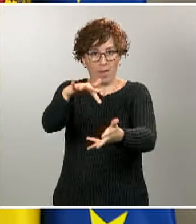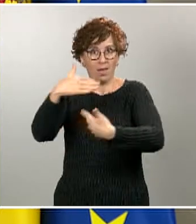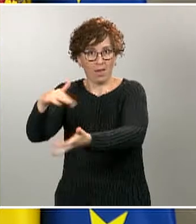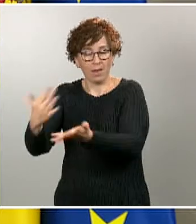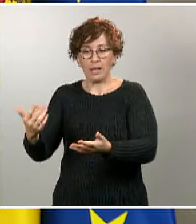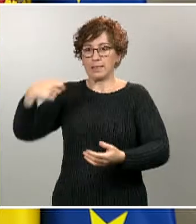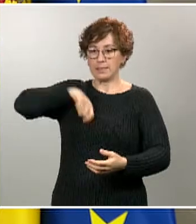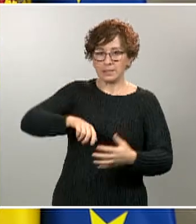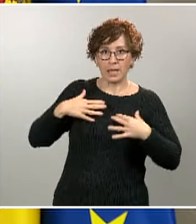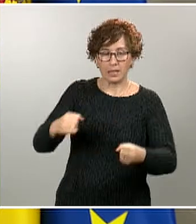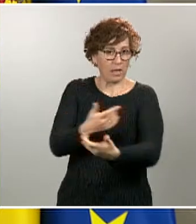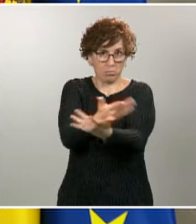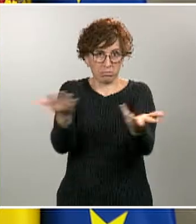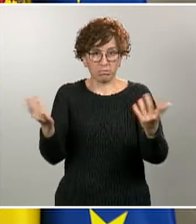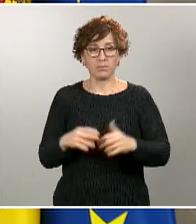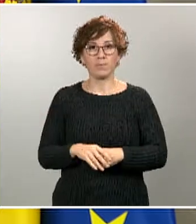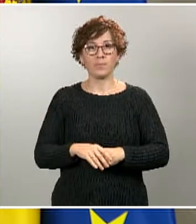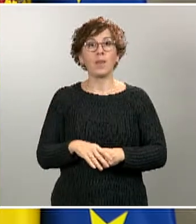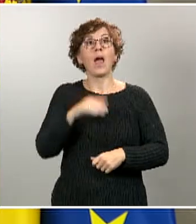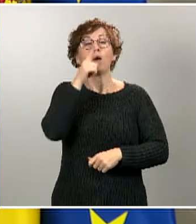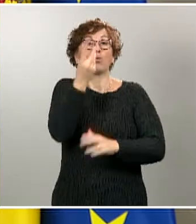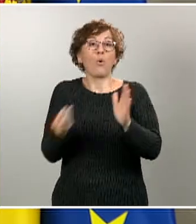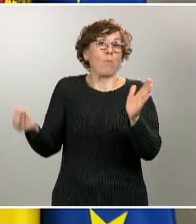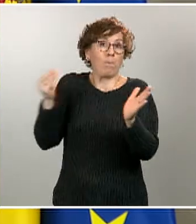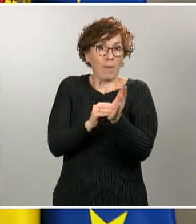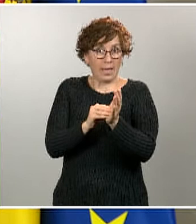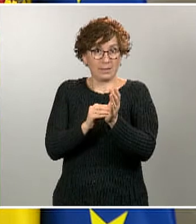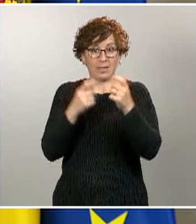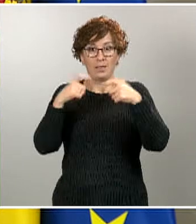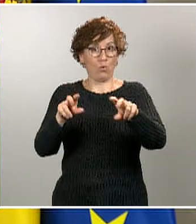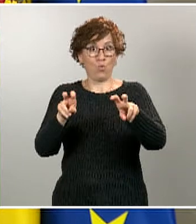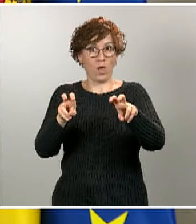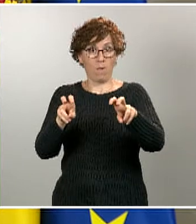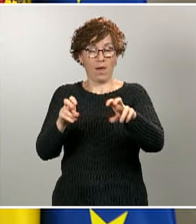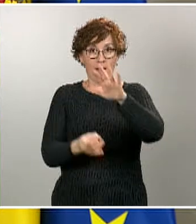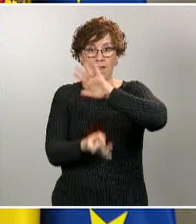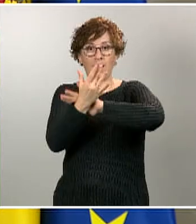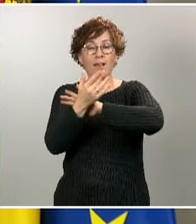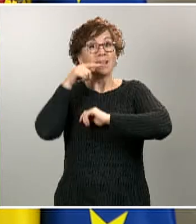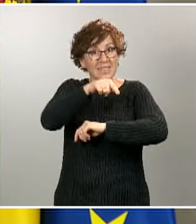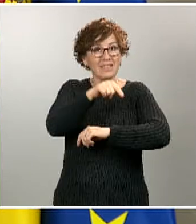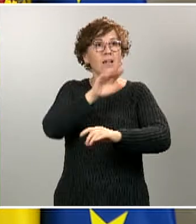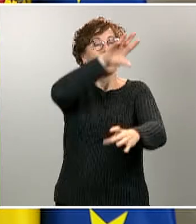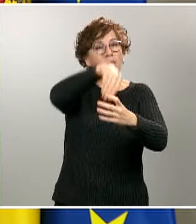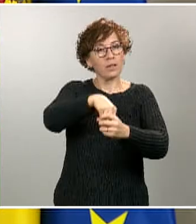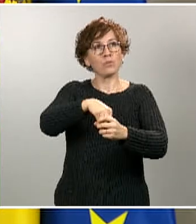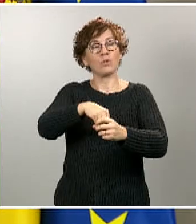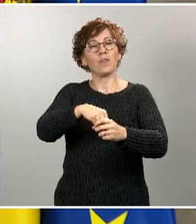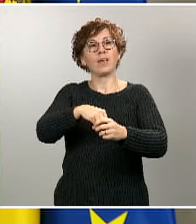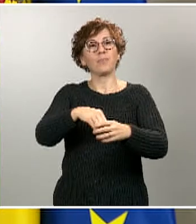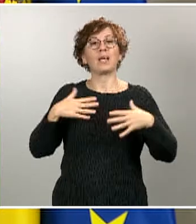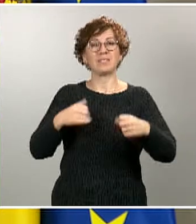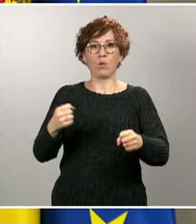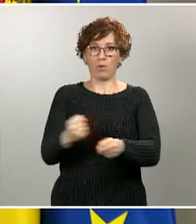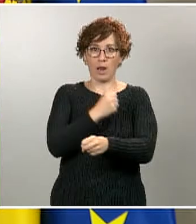vulnerables. La nueva categoría que hemos diseñado se ha ido trabajando en el marco de la salud laboral y de los comités de prevención de